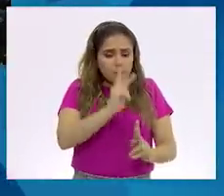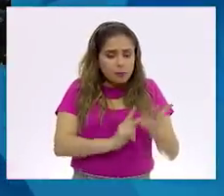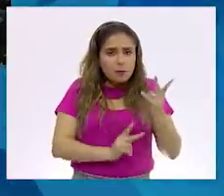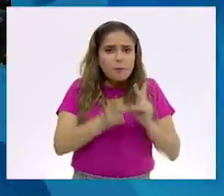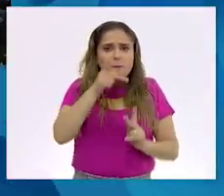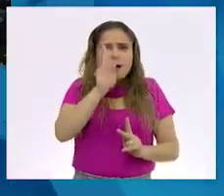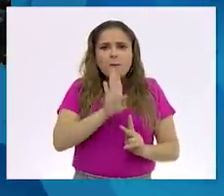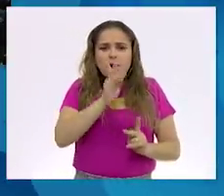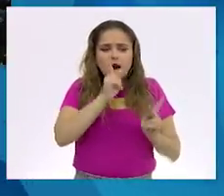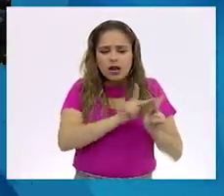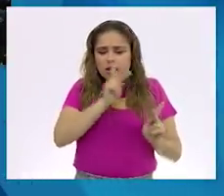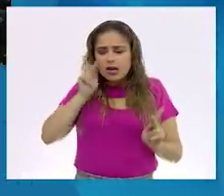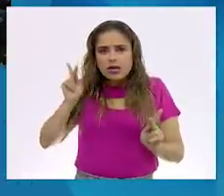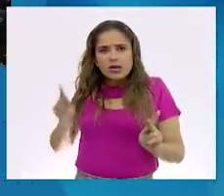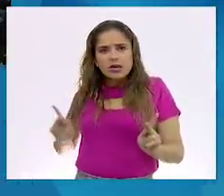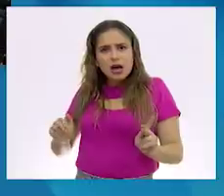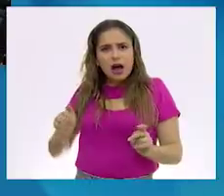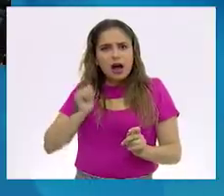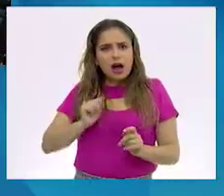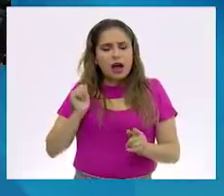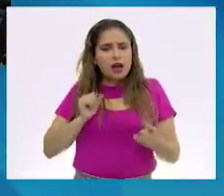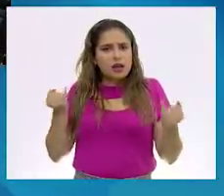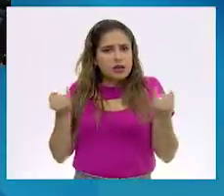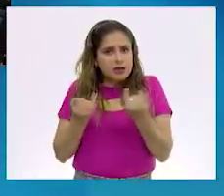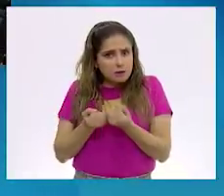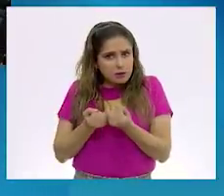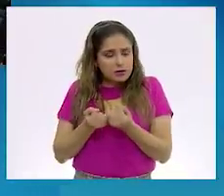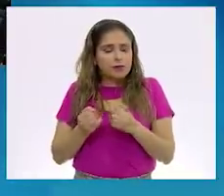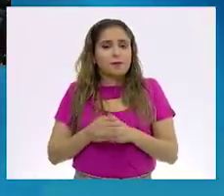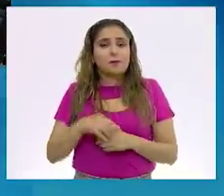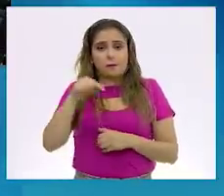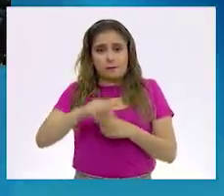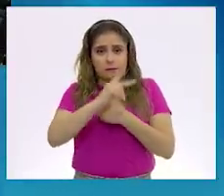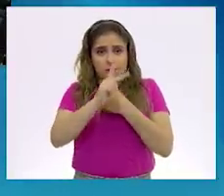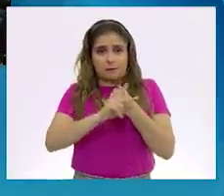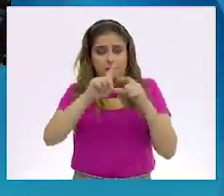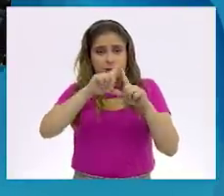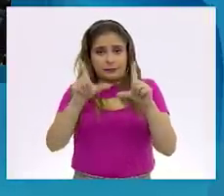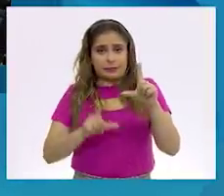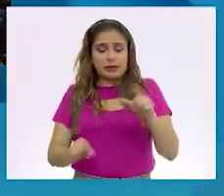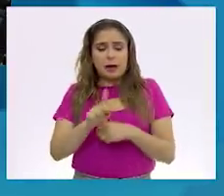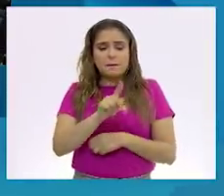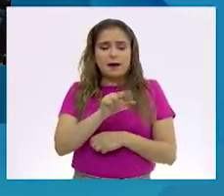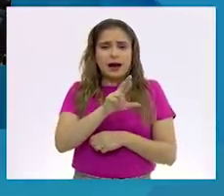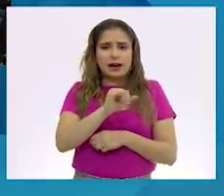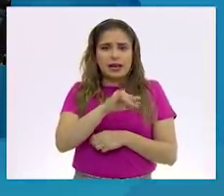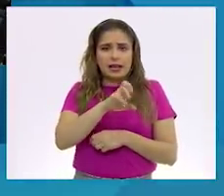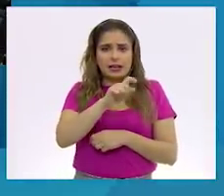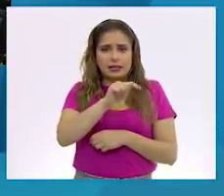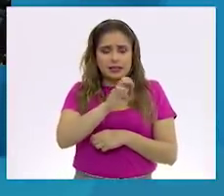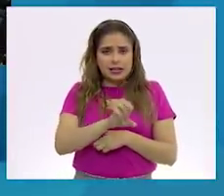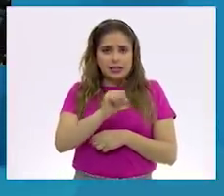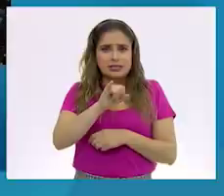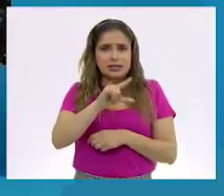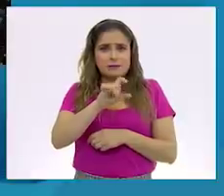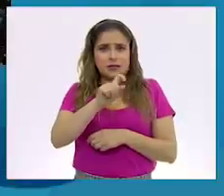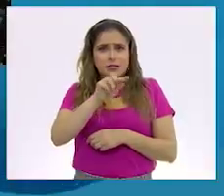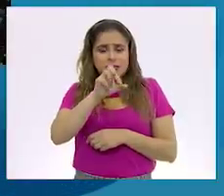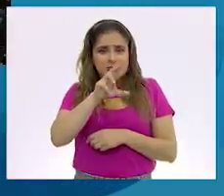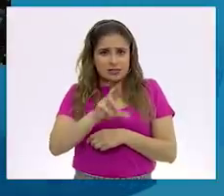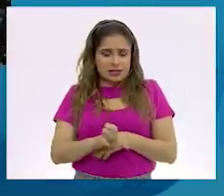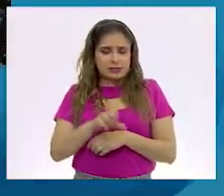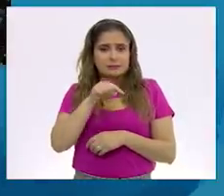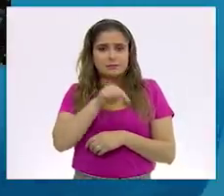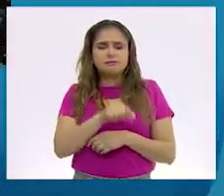puede ser casi un hermano. En nuestro país, un pariente silvestre, ¿sí?, a